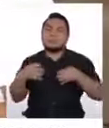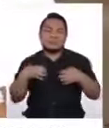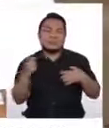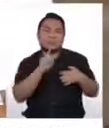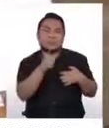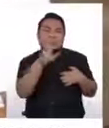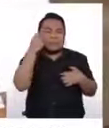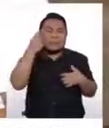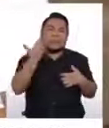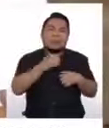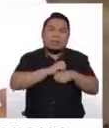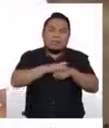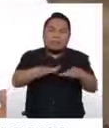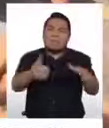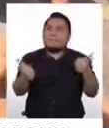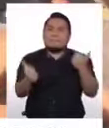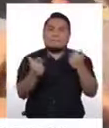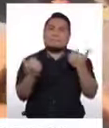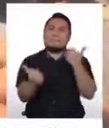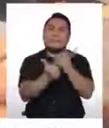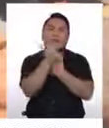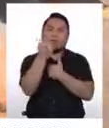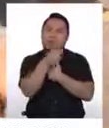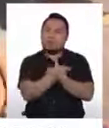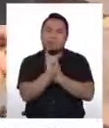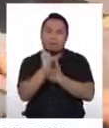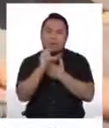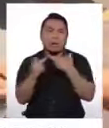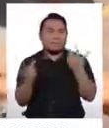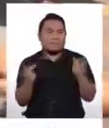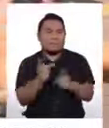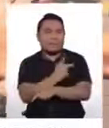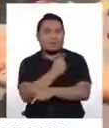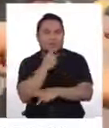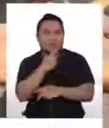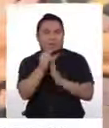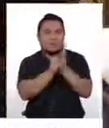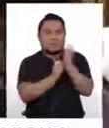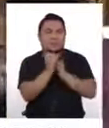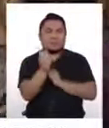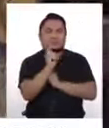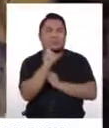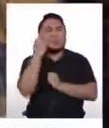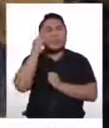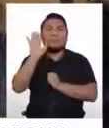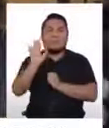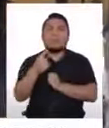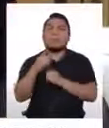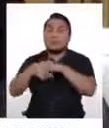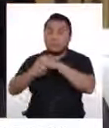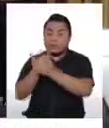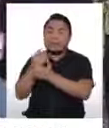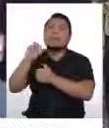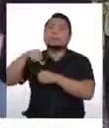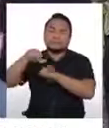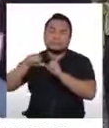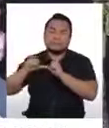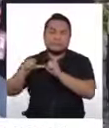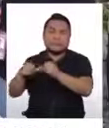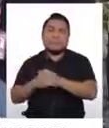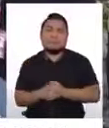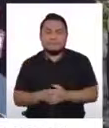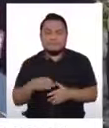pueden convertirse en transmisores del virus. Dijo que se seguirá apostando por el lavado continuo de manos y el metro de distancia.